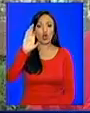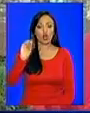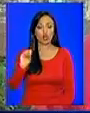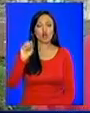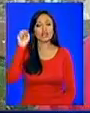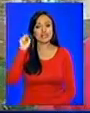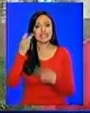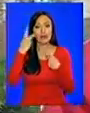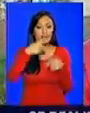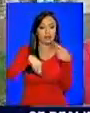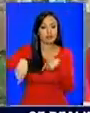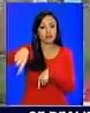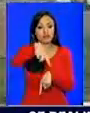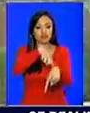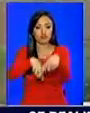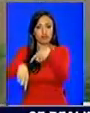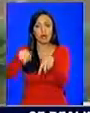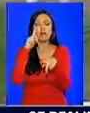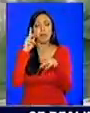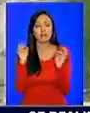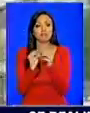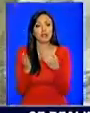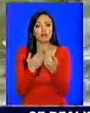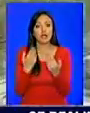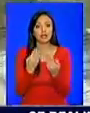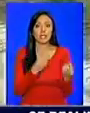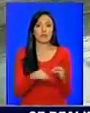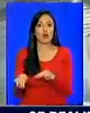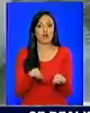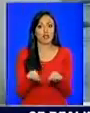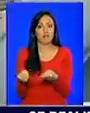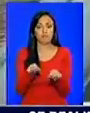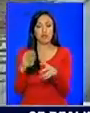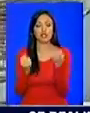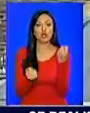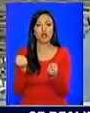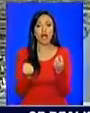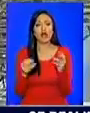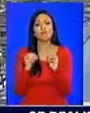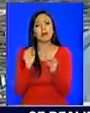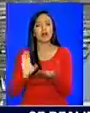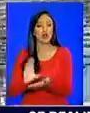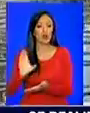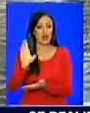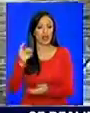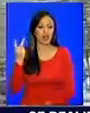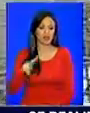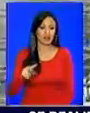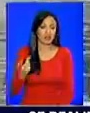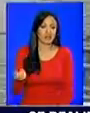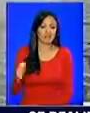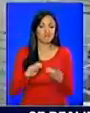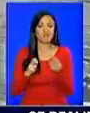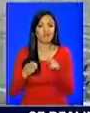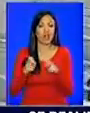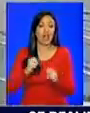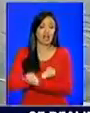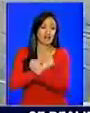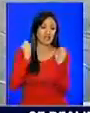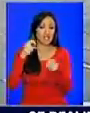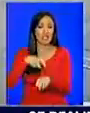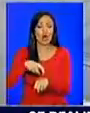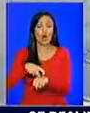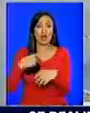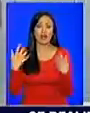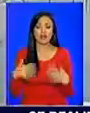superficie un intercambiador de tráfico para dar facilidades de la movilidad al sector, sobre todo a los colegios que están en el sector que tienen complicaciones en la mañana, en la hora